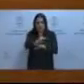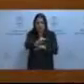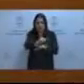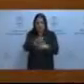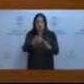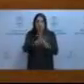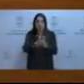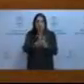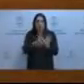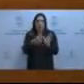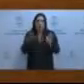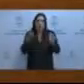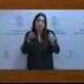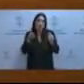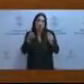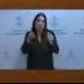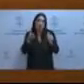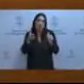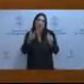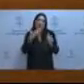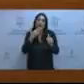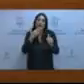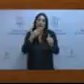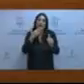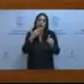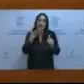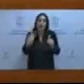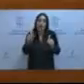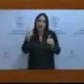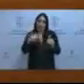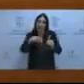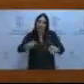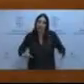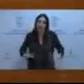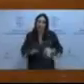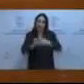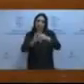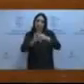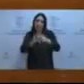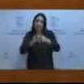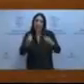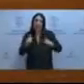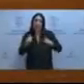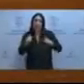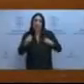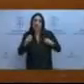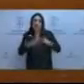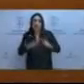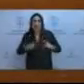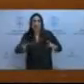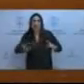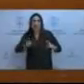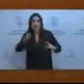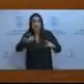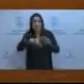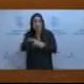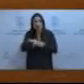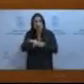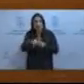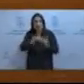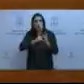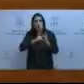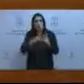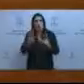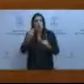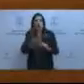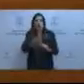resultaría recomendable vincular la edad de jubilación a los aumentos de la esperanza de vida, racionalizar el acceso a los planes de jubilación anticipada y a otras vías